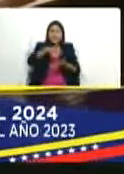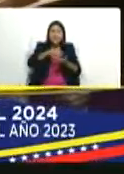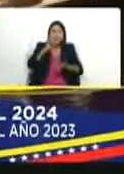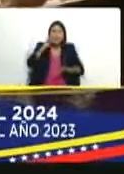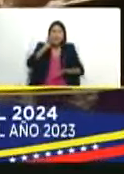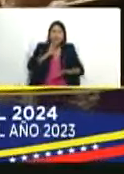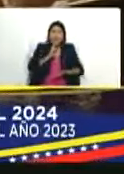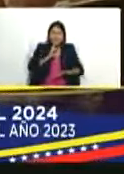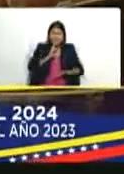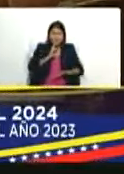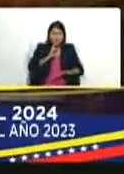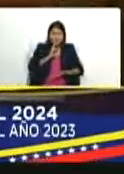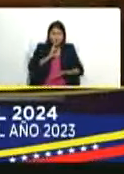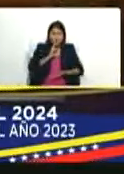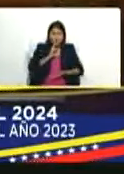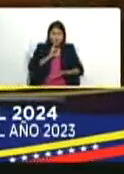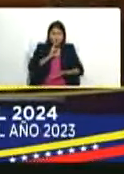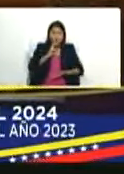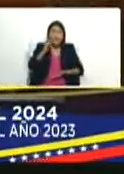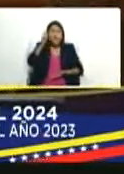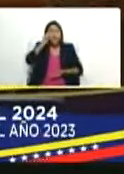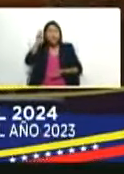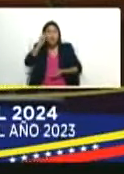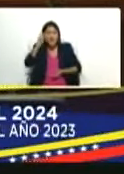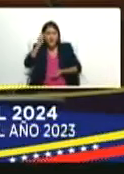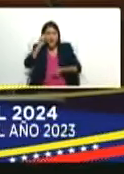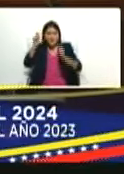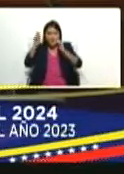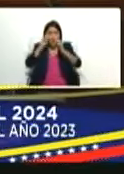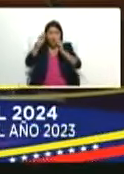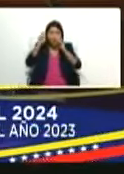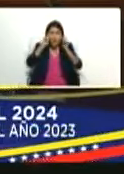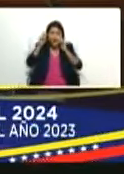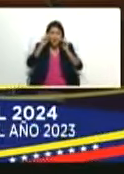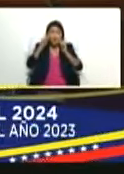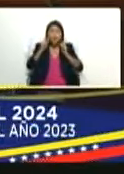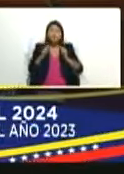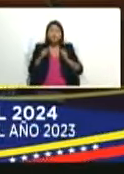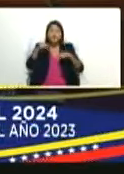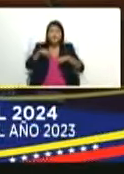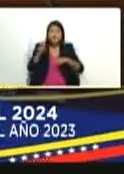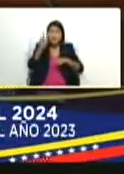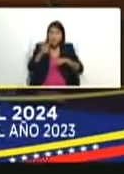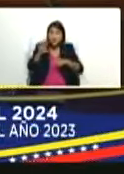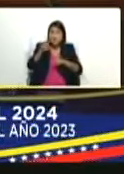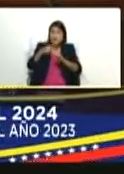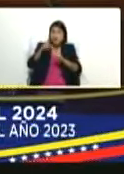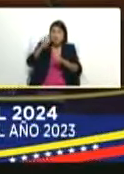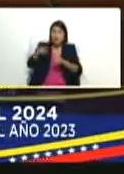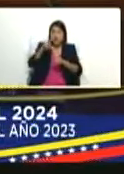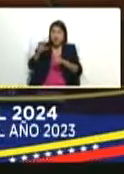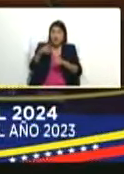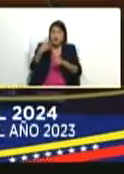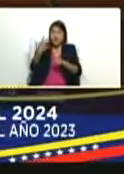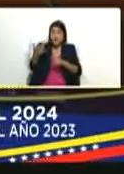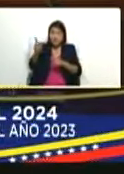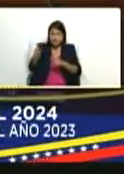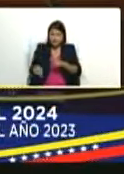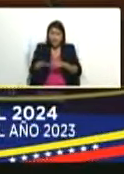extensión Tumeremo, del municipio Sifonte, con competencias plenas en todo el territorio de la Guayana Esequiba.